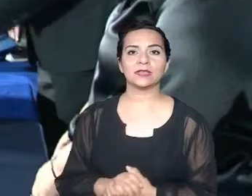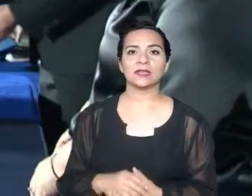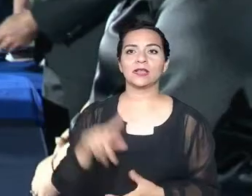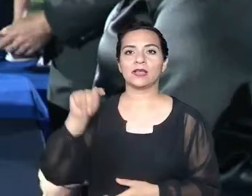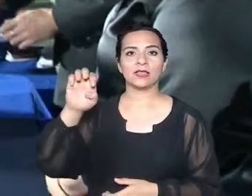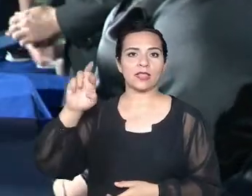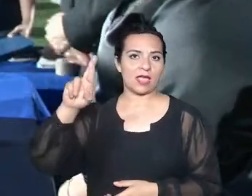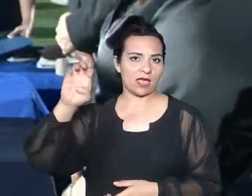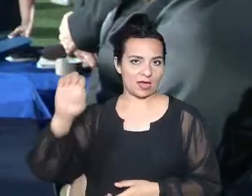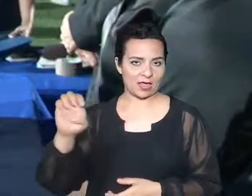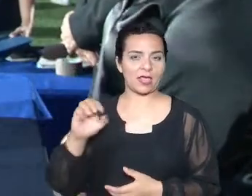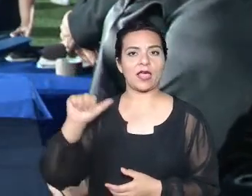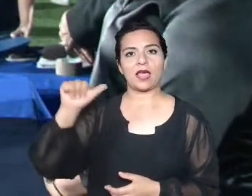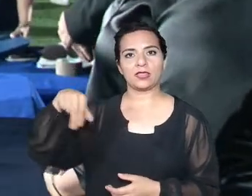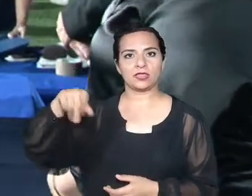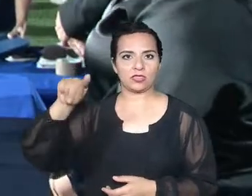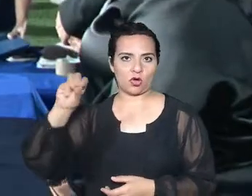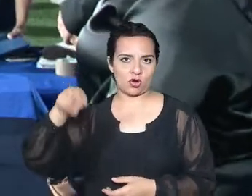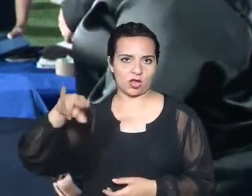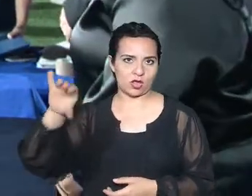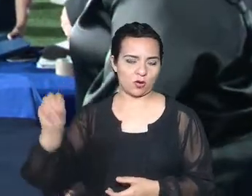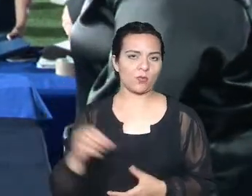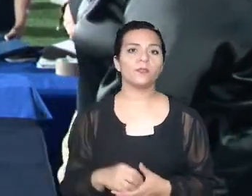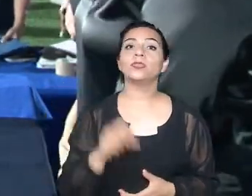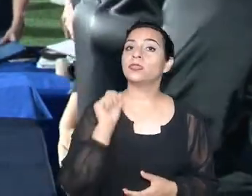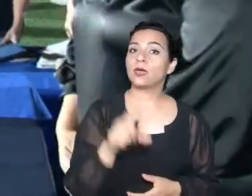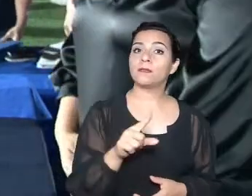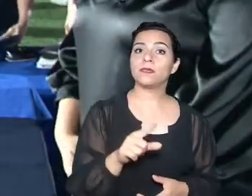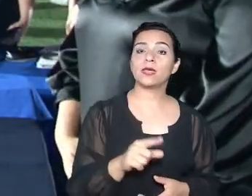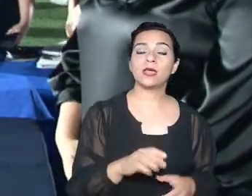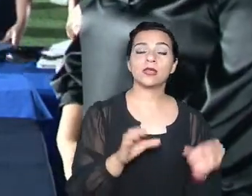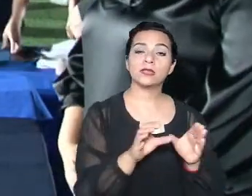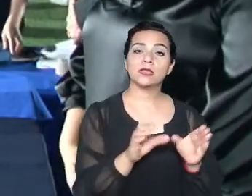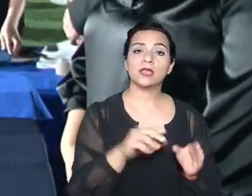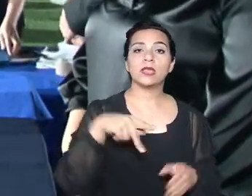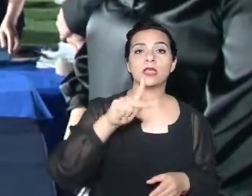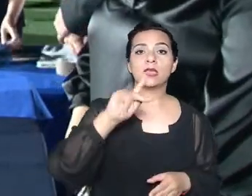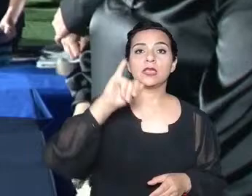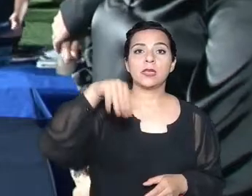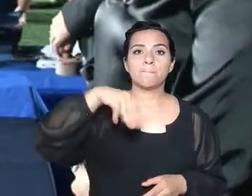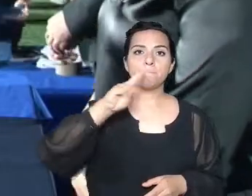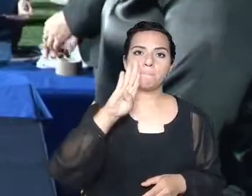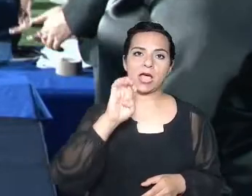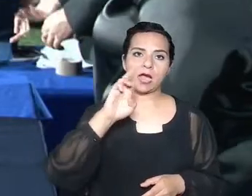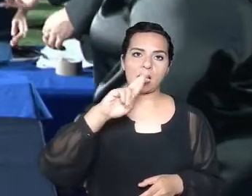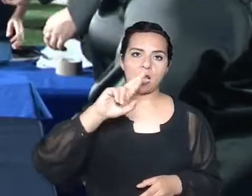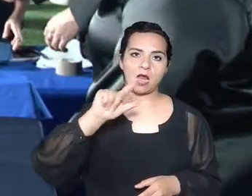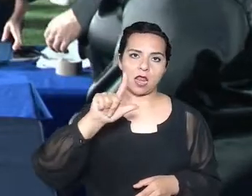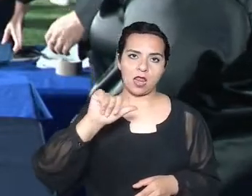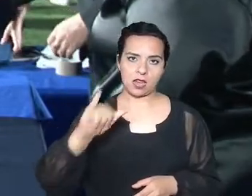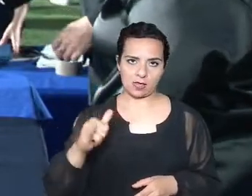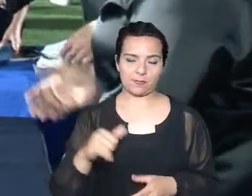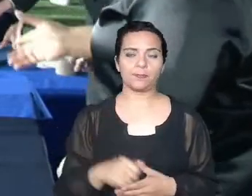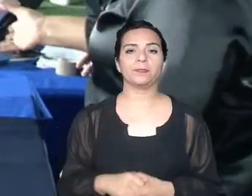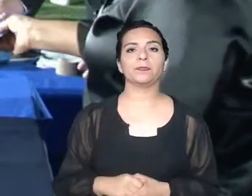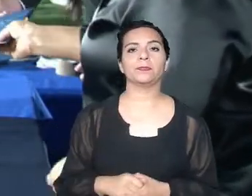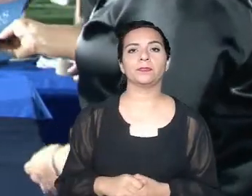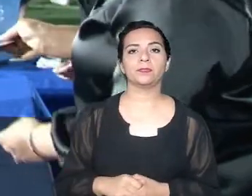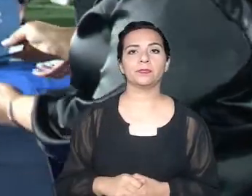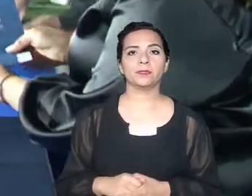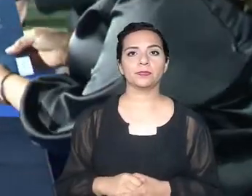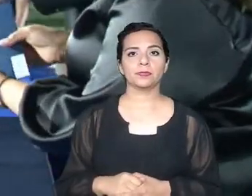de Tere Antonio Molina Valencia. Recibe reconocimiento Kimberly Nieblas Alvarado.